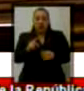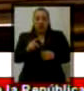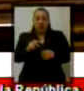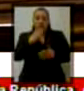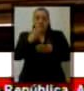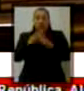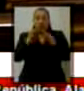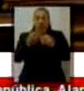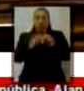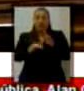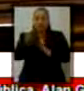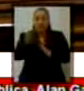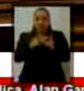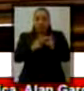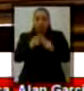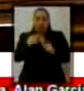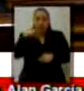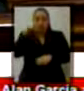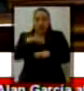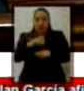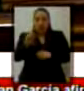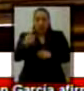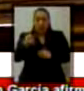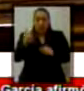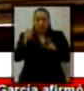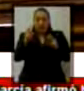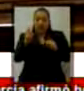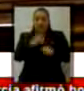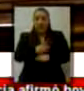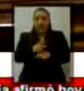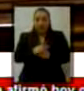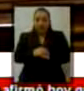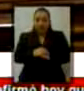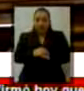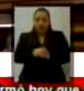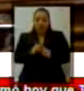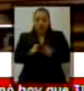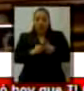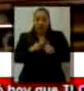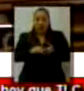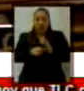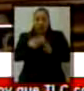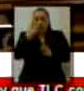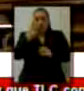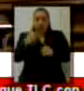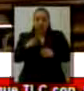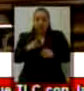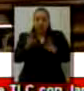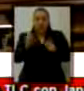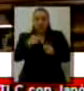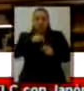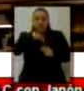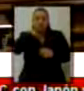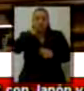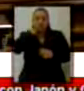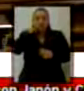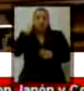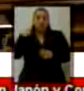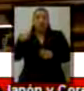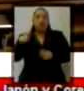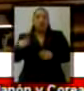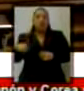Entonces, tocaremos en principio el tema de la violencia desde el punto de vista legal, ¿no? Sabemos, como